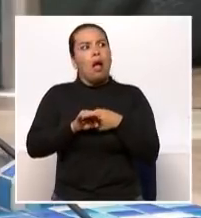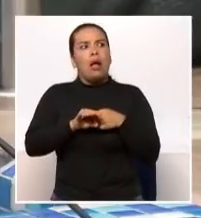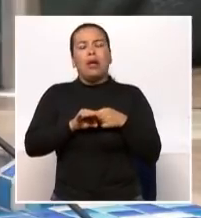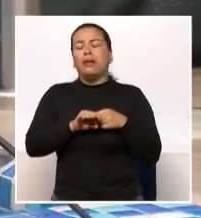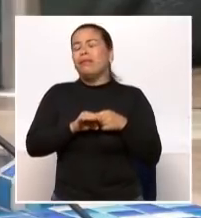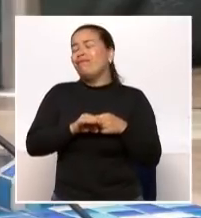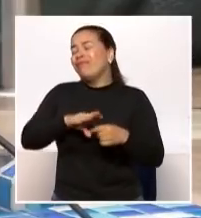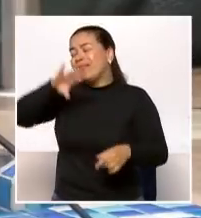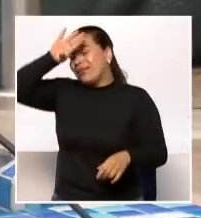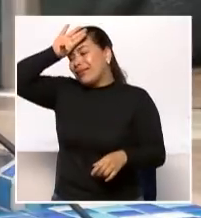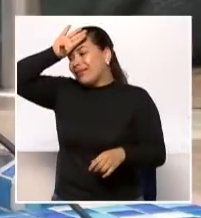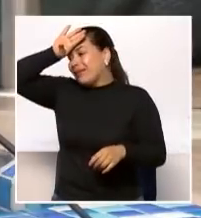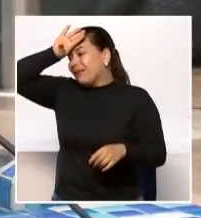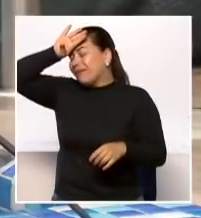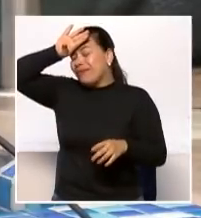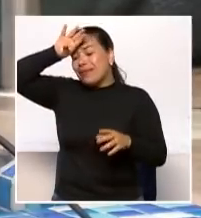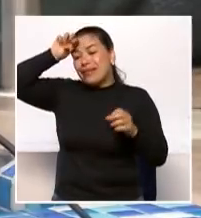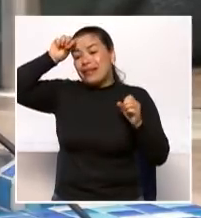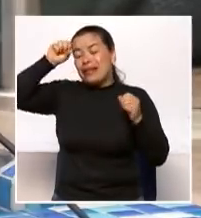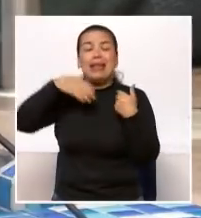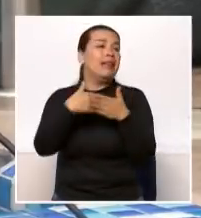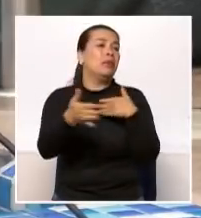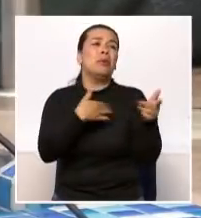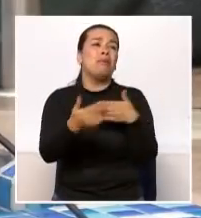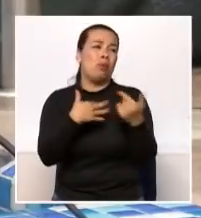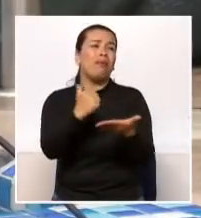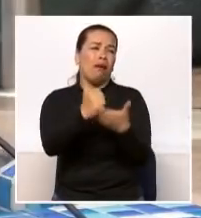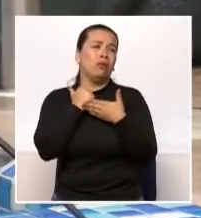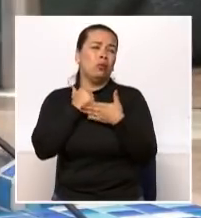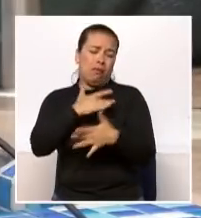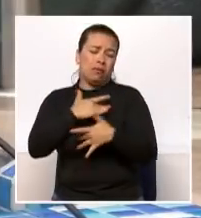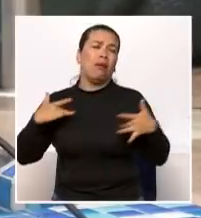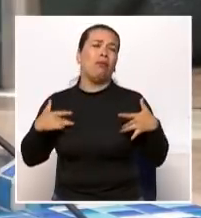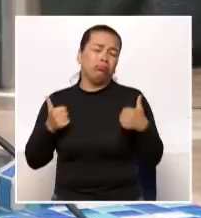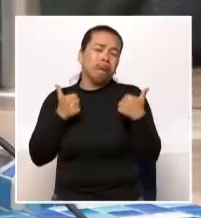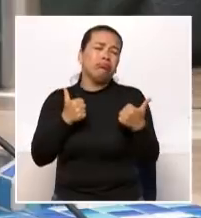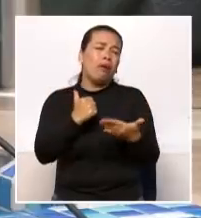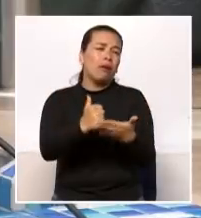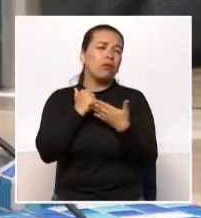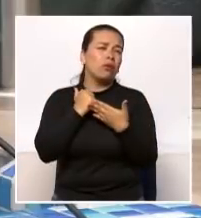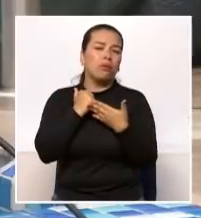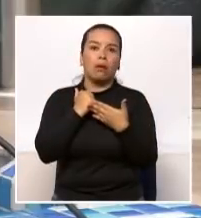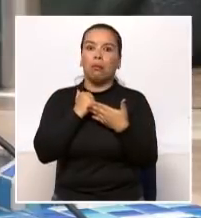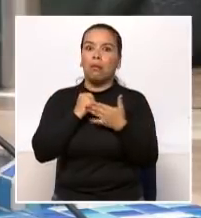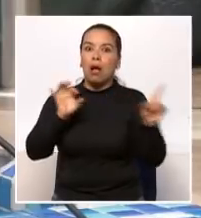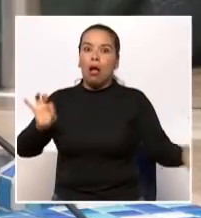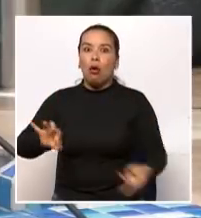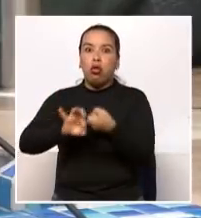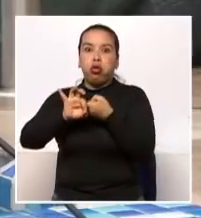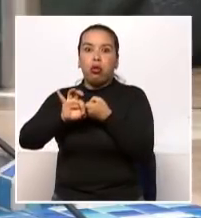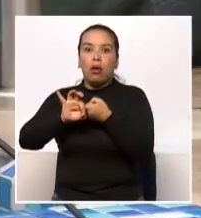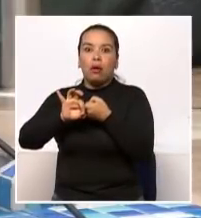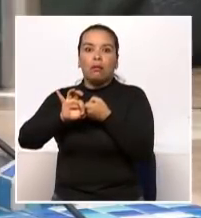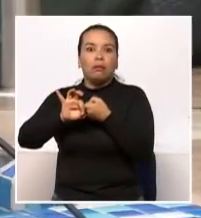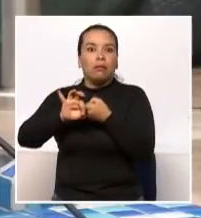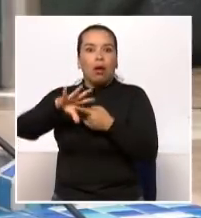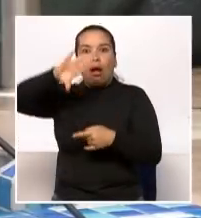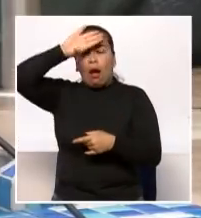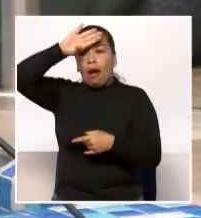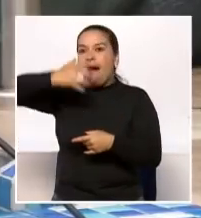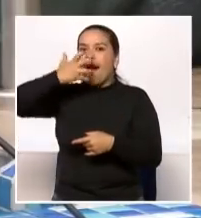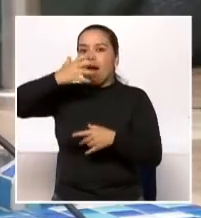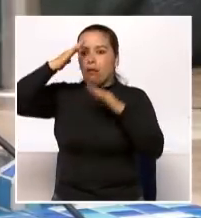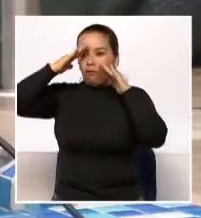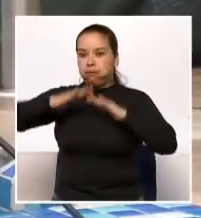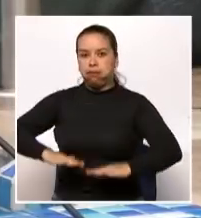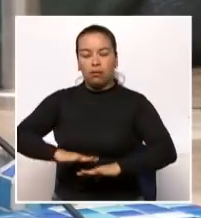le dije que hiciera lo que tuviera que hacer, pero que me aliviara. Y la sorpresa más grande que me llevé fue que cuando me hice el enema, la fiebre desapareció después de que la